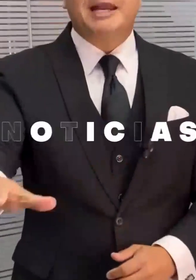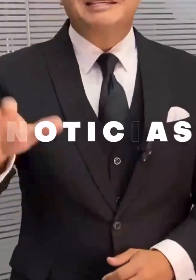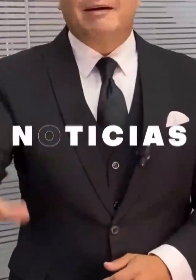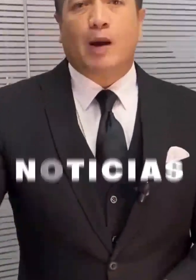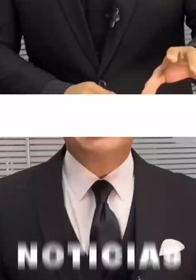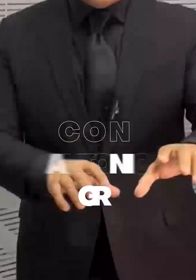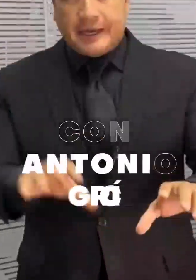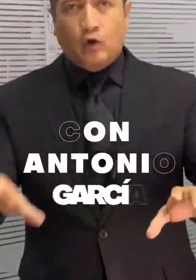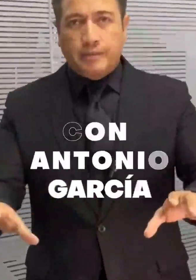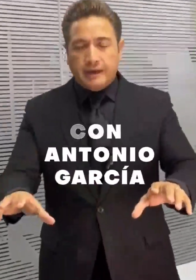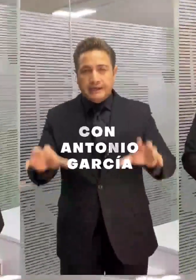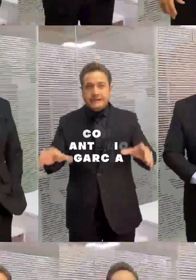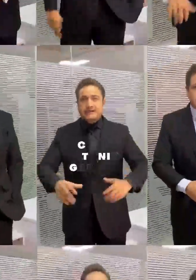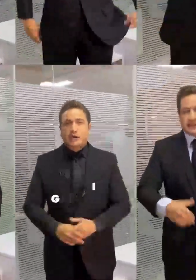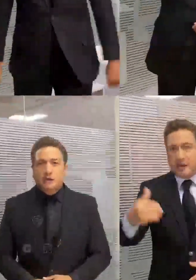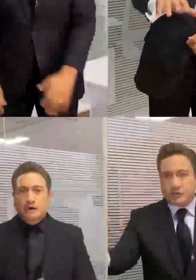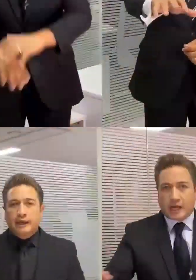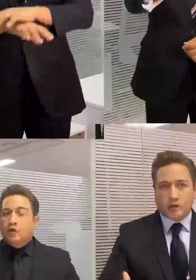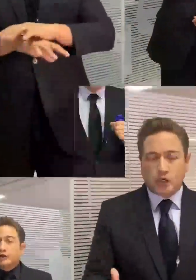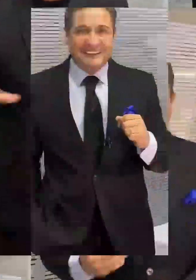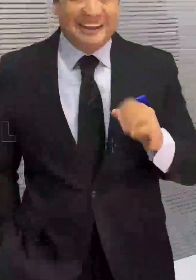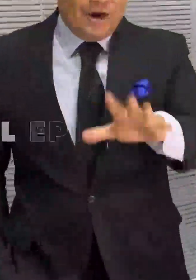Eclipse Noticias con Antonio García. Con Antonio García.